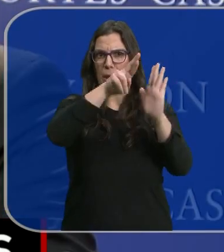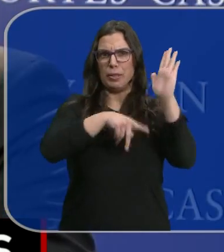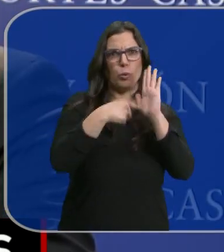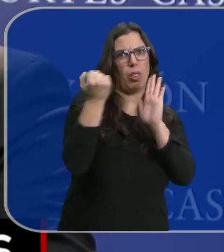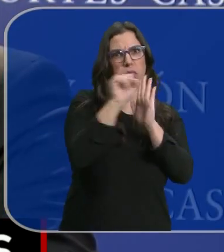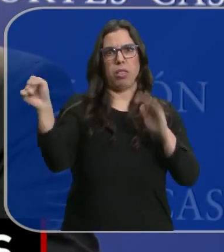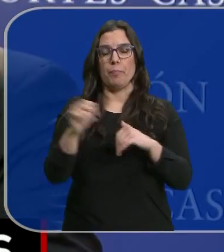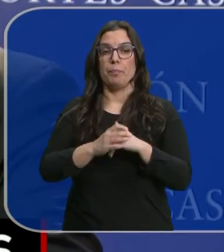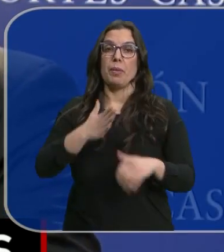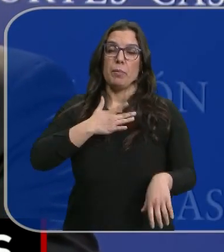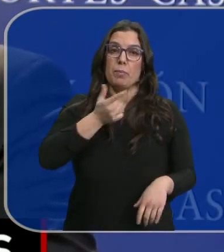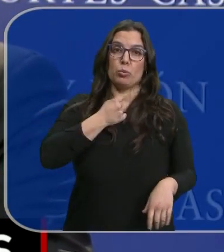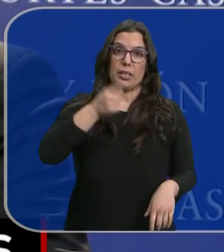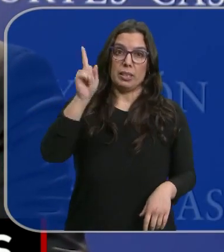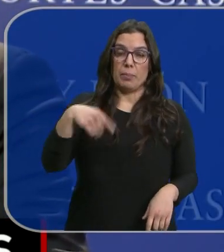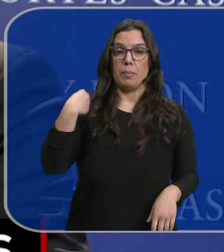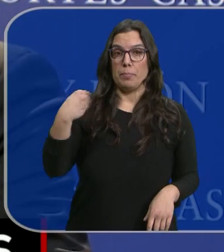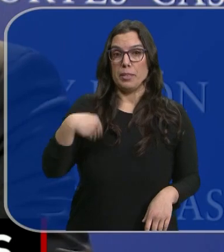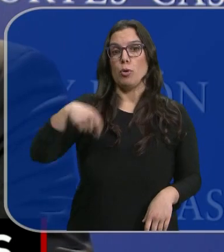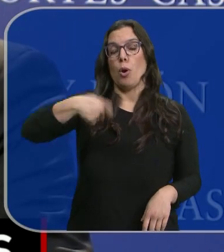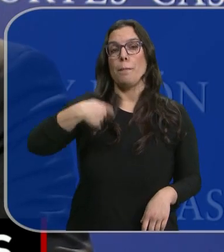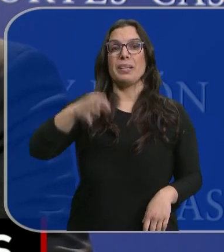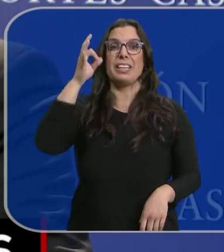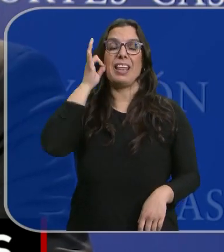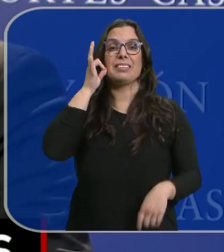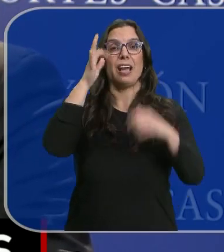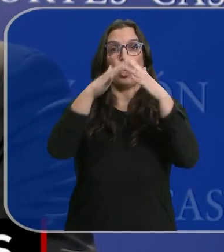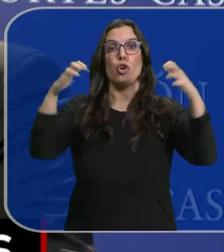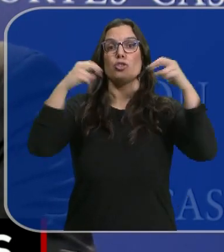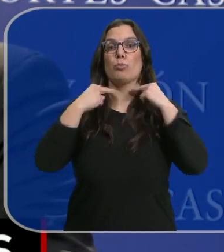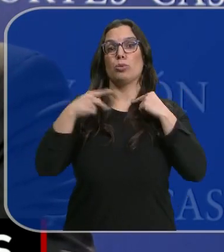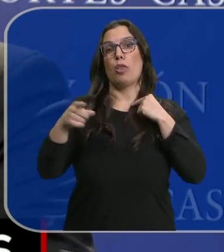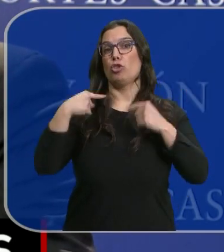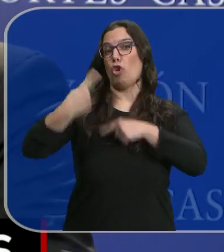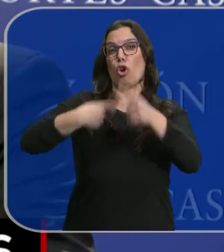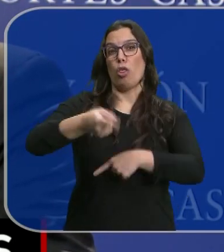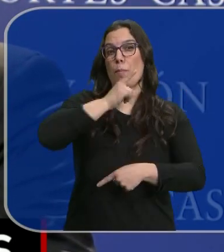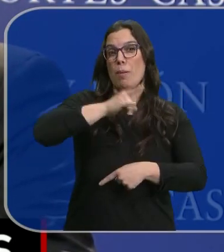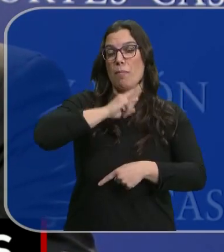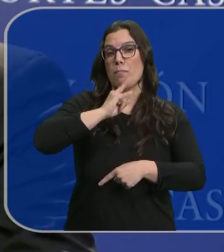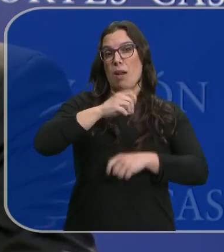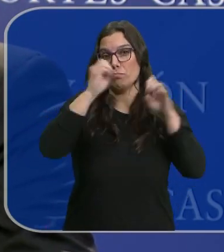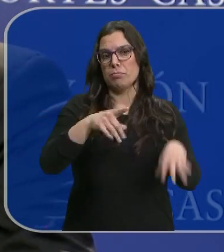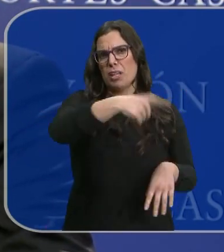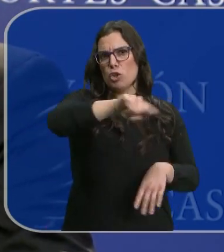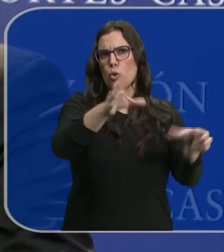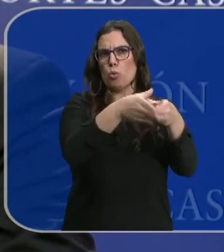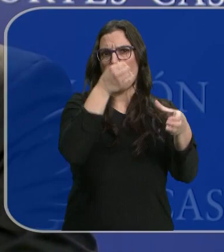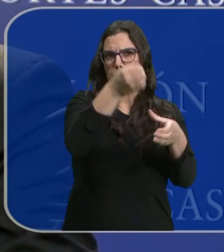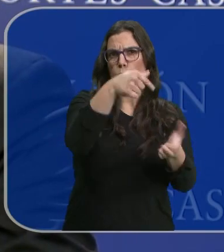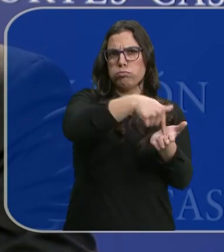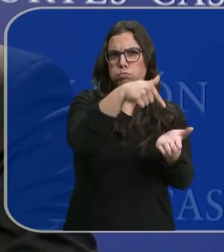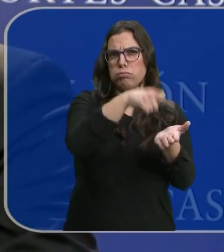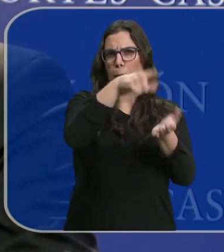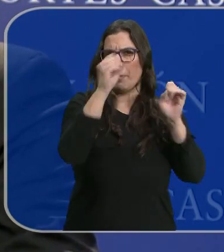reglamento. Pero a mí me gustaría también que, por cierto, Meritxell Batet y todas las tropelías que diariamente cometen dimitiera y que el Grupo Parlamentario Socialista se exigiera su dimisión, o el Grupo